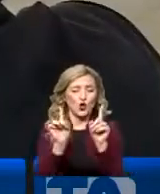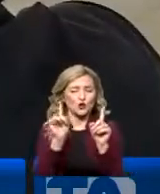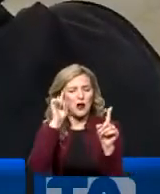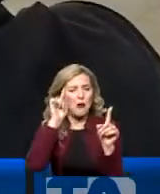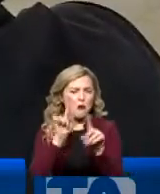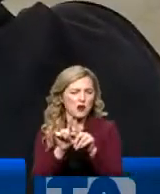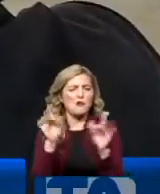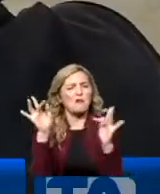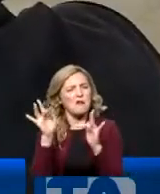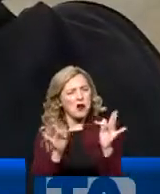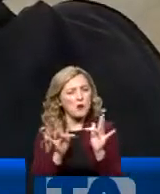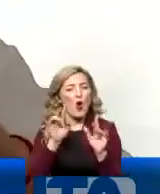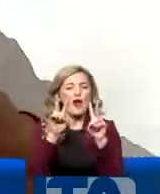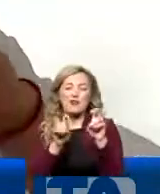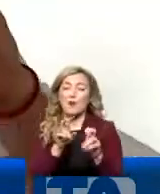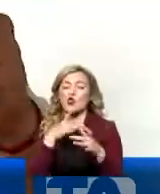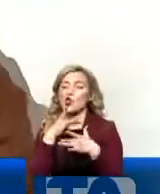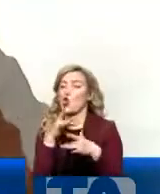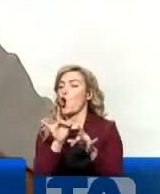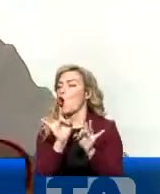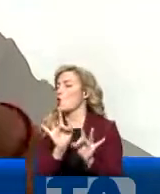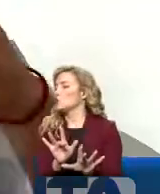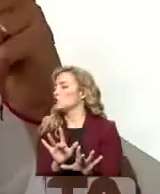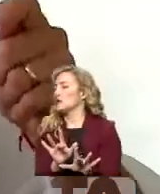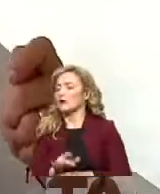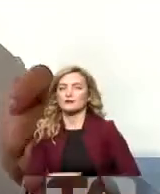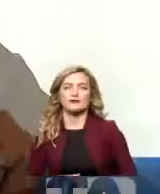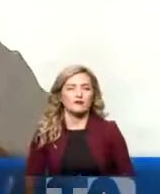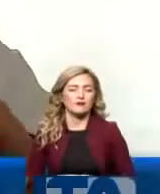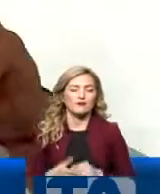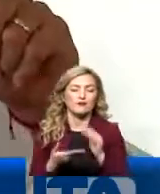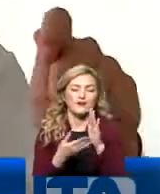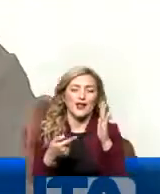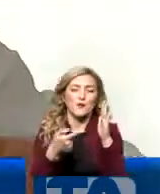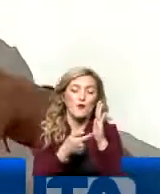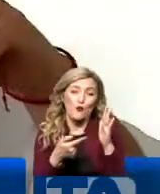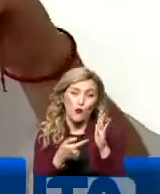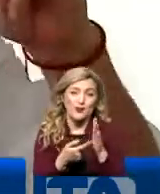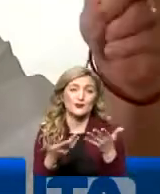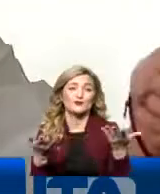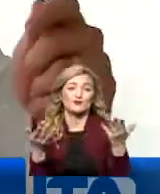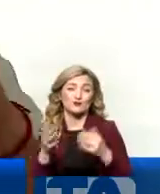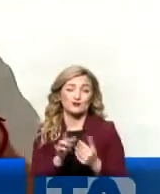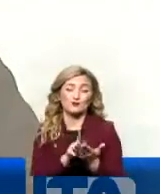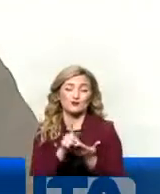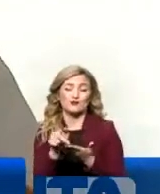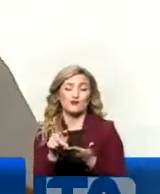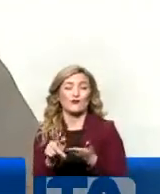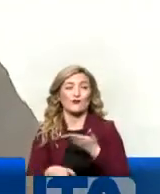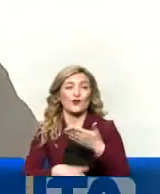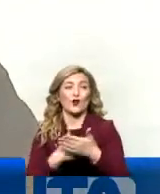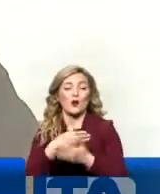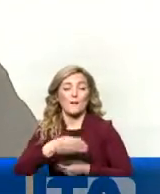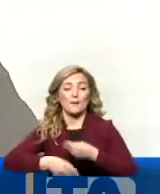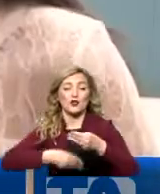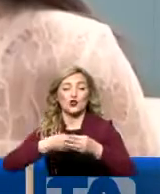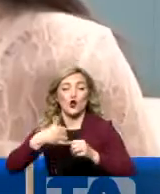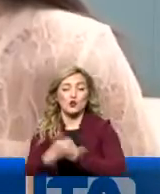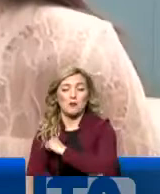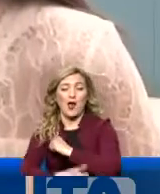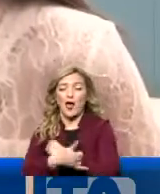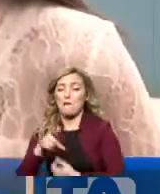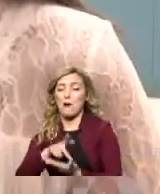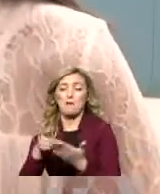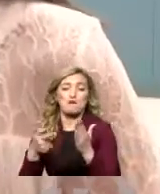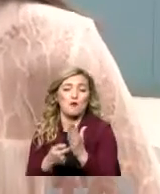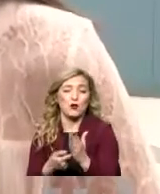varios temas que no gustan tanto. Se va a grabar con impuestos los dividendos que se distribuyen a los inversionistas extranjeros. También